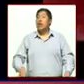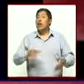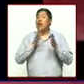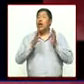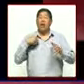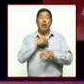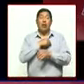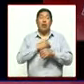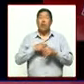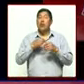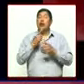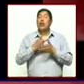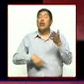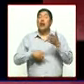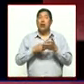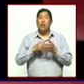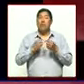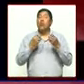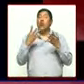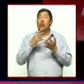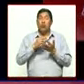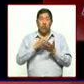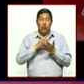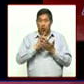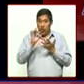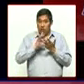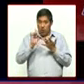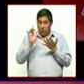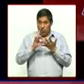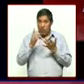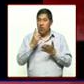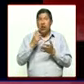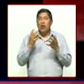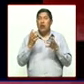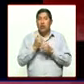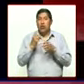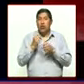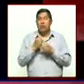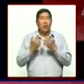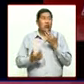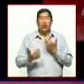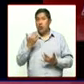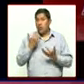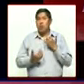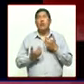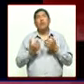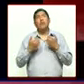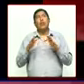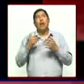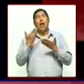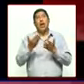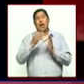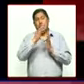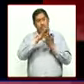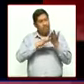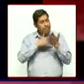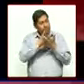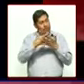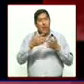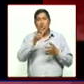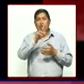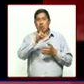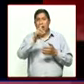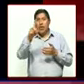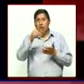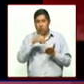Hablemos acerca de las estadísticas, en realidad los números que tenemos de focos de incendio. Se han registrado 31.000